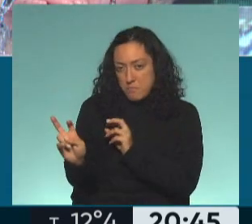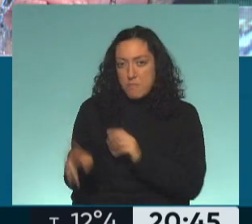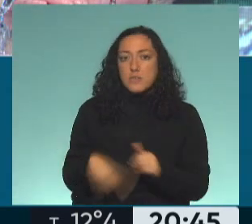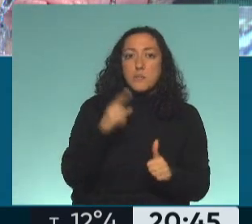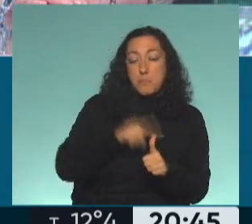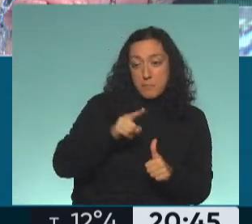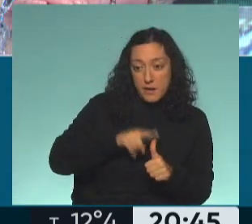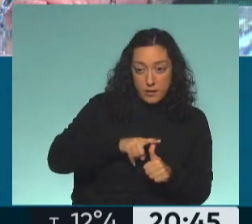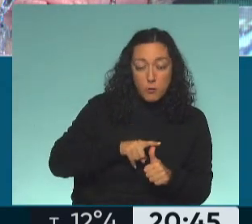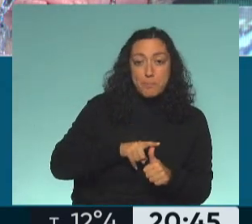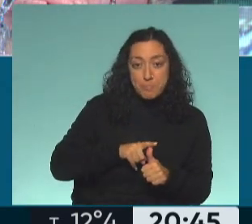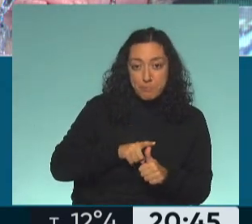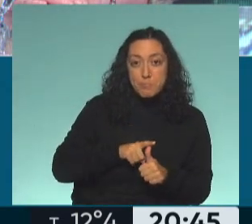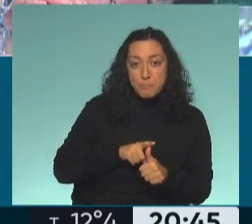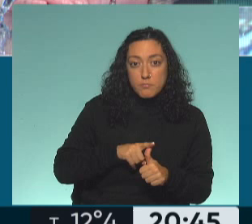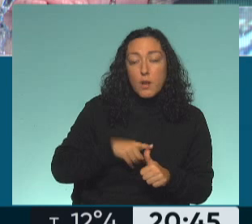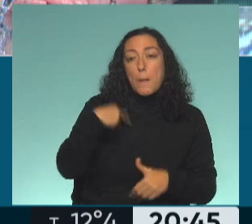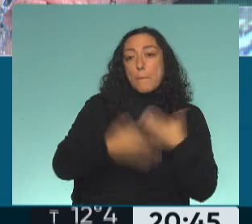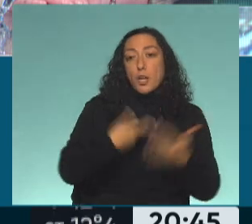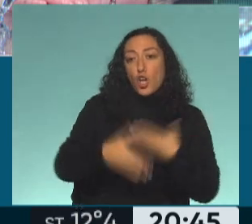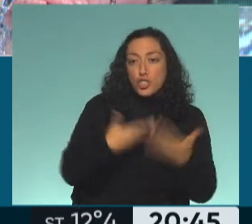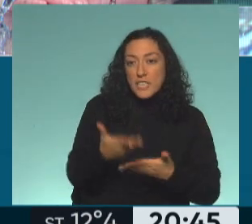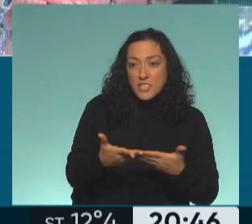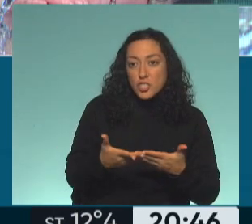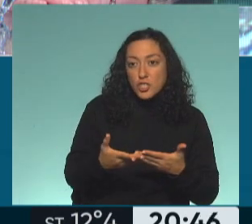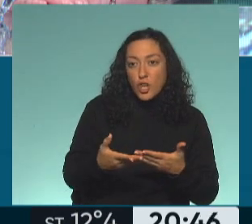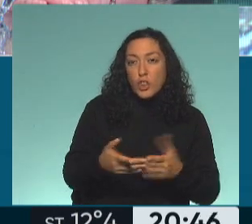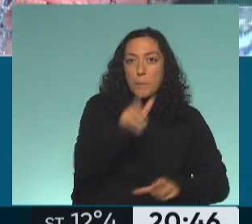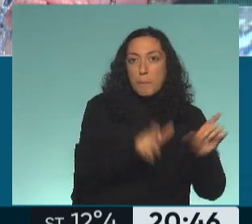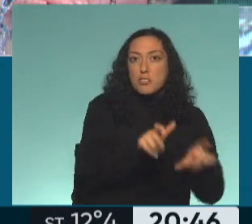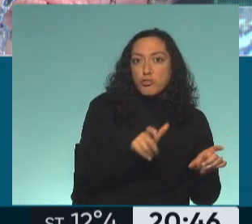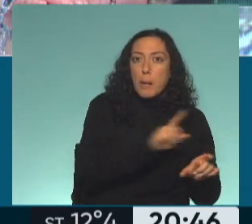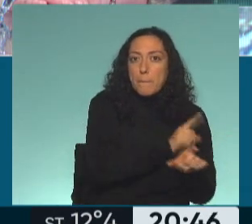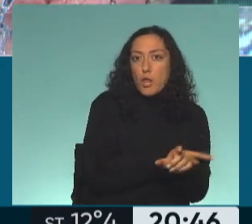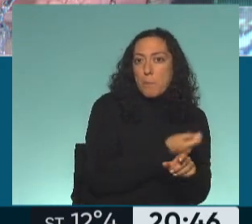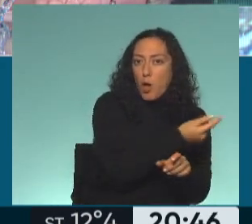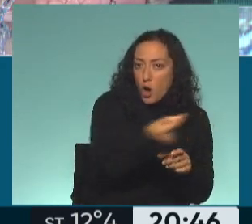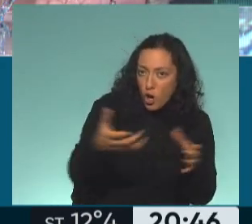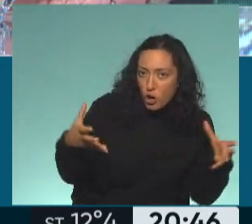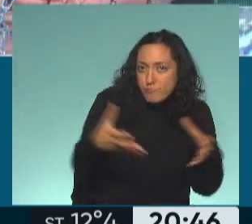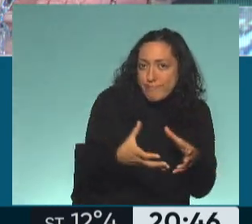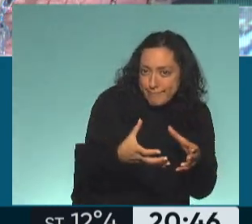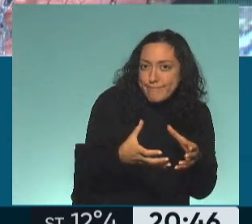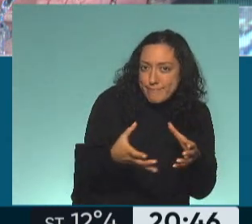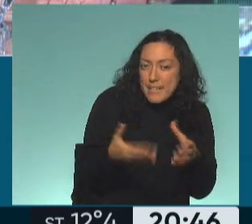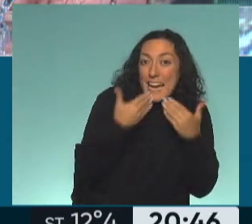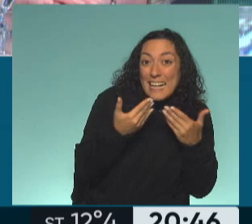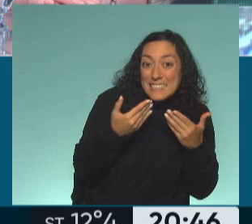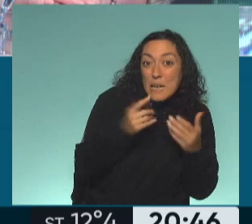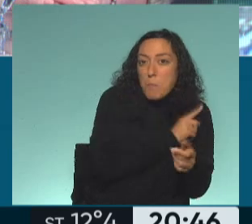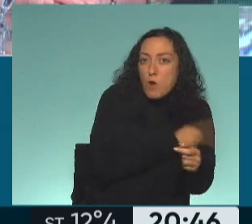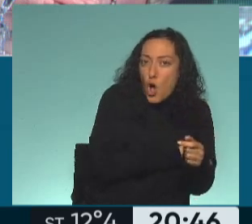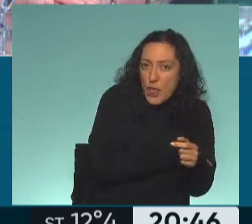lado, ha habido un proceso de concentración muy importante y que es lo que les permite tener